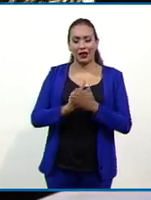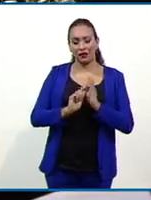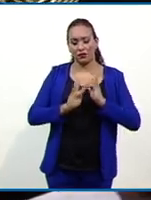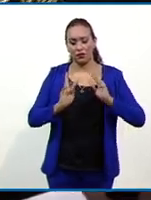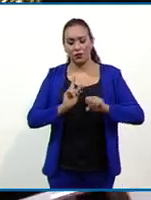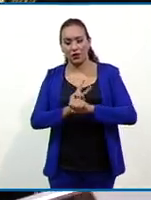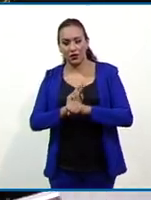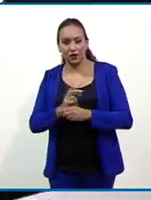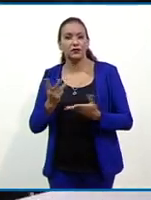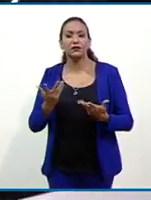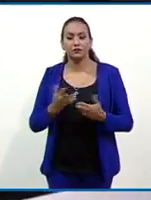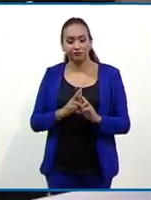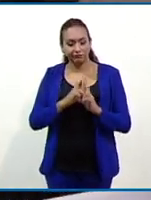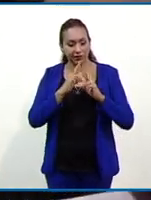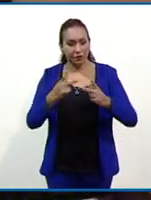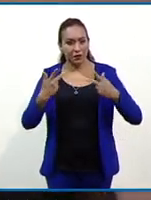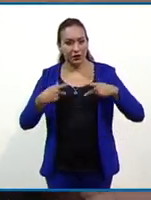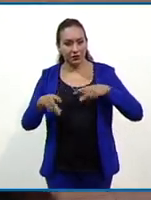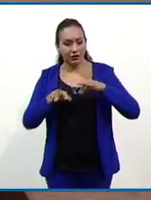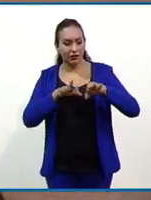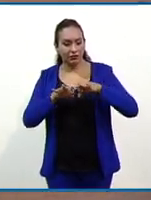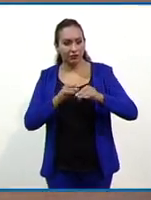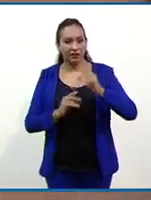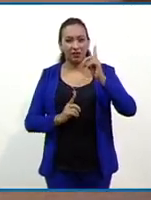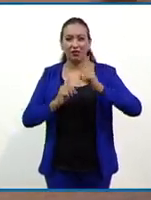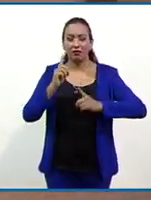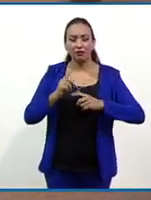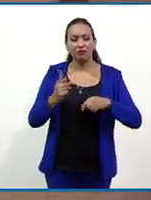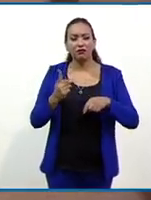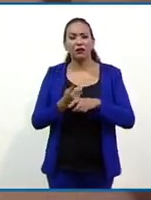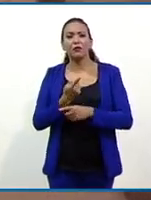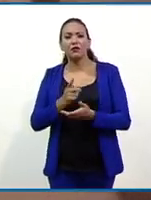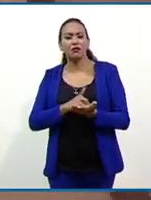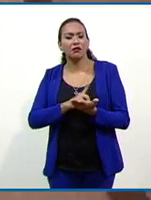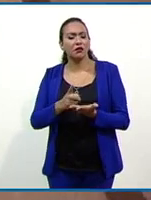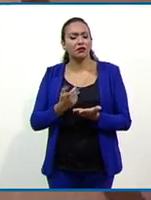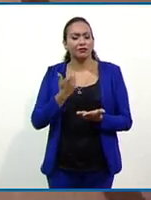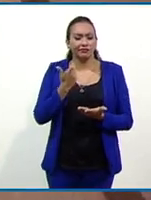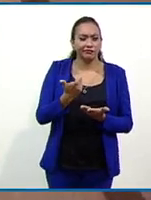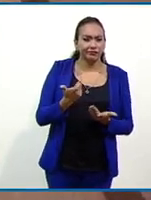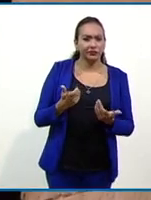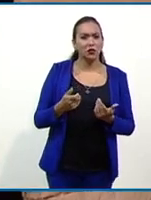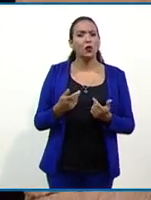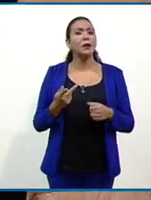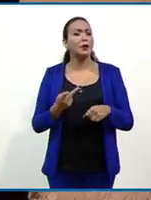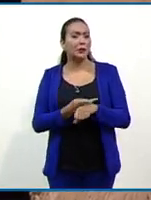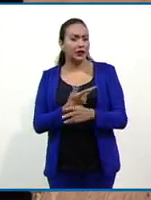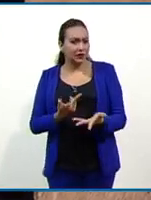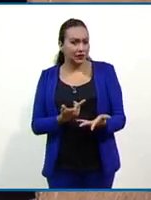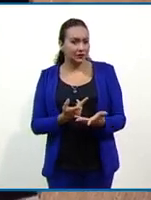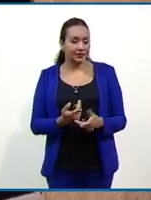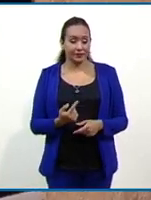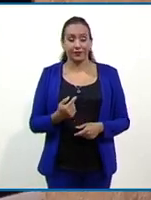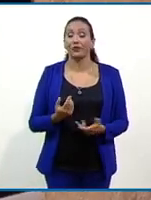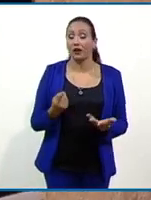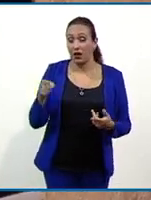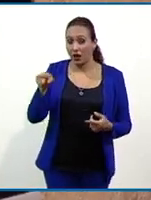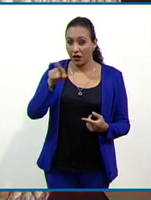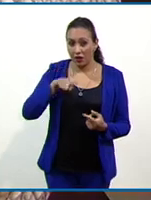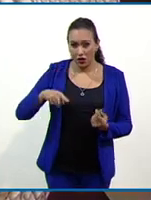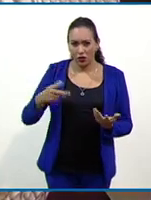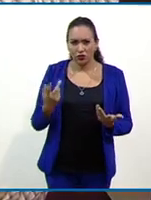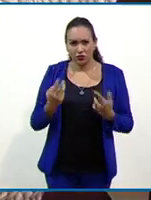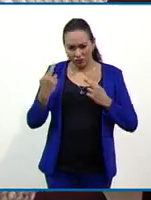de los trabajadores del Poder Judicial con relación al respeto a sus derechos y condiciones de trabajo durante la implementación de